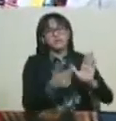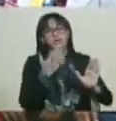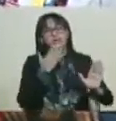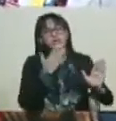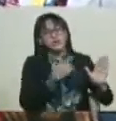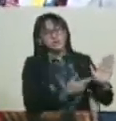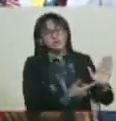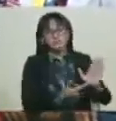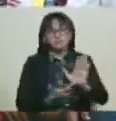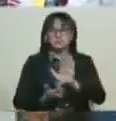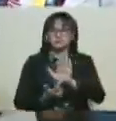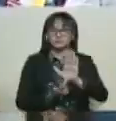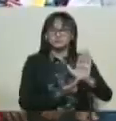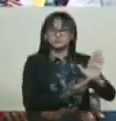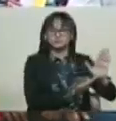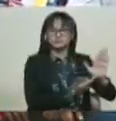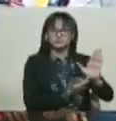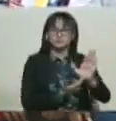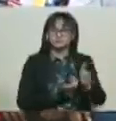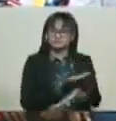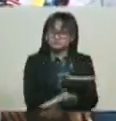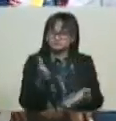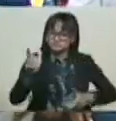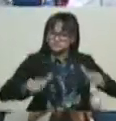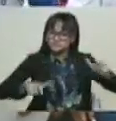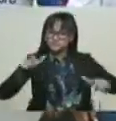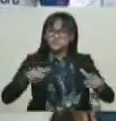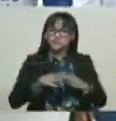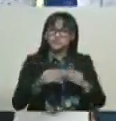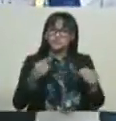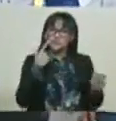julio león heredia gobernadora hermana compañero